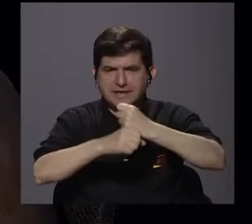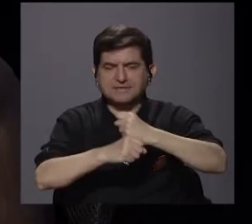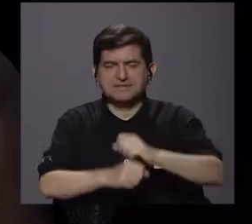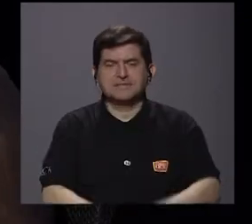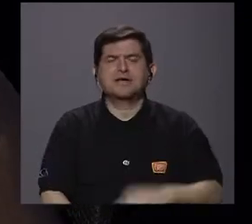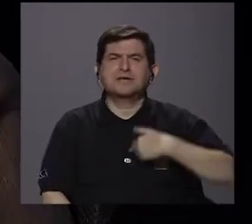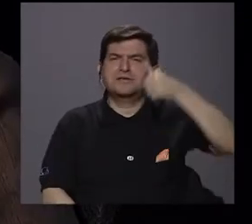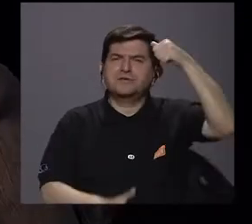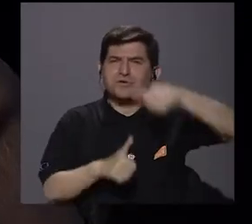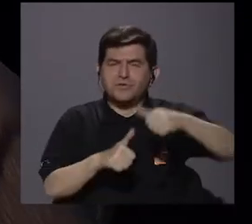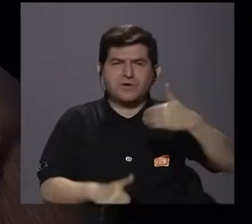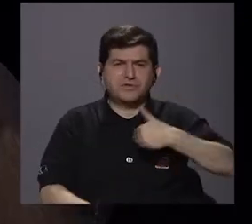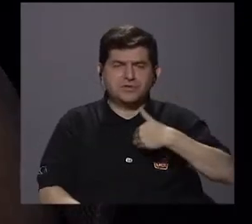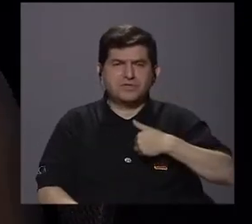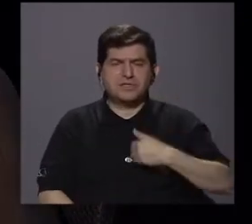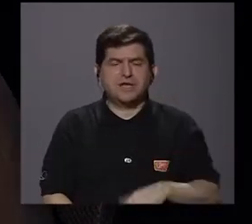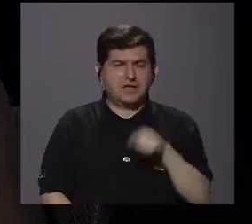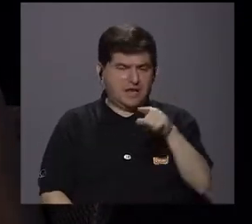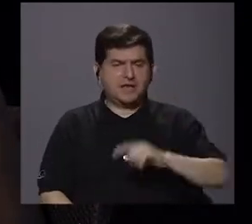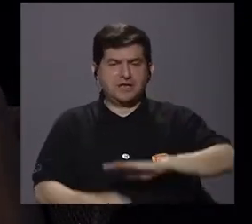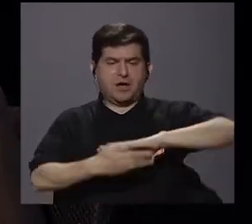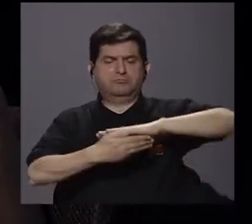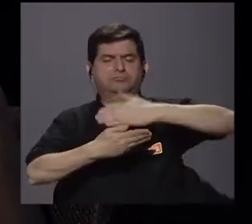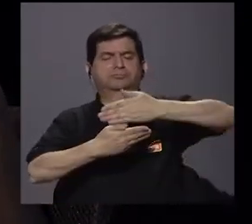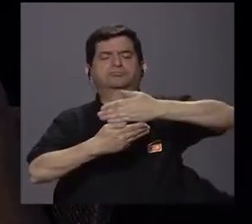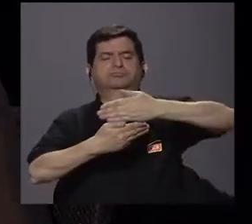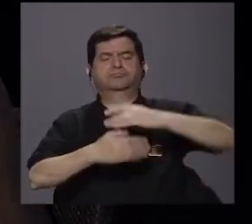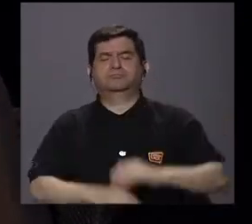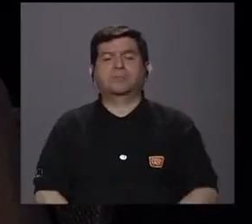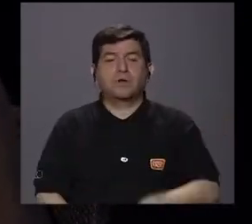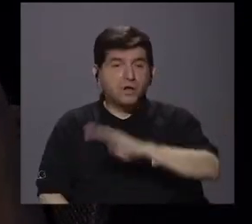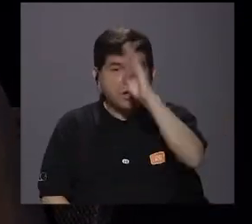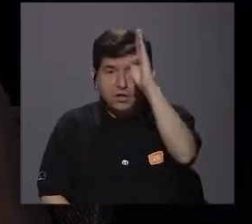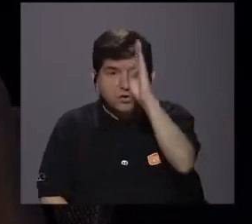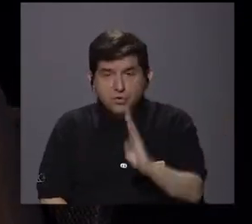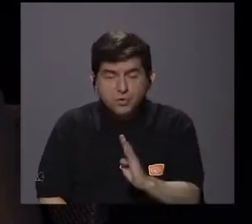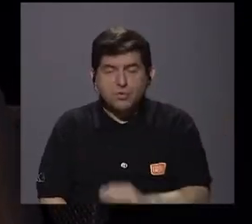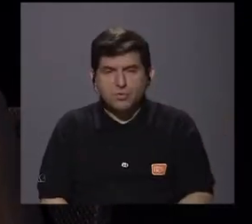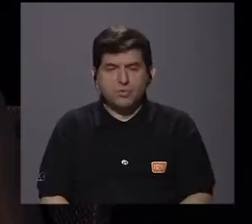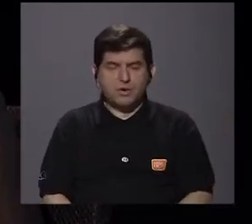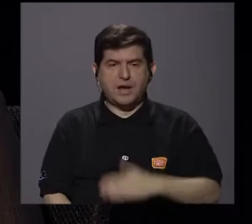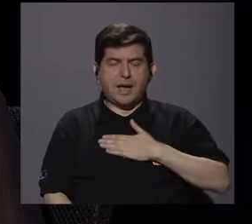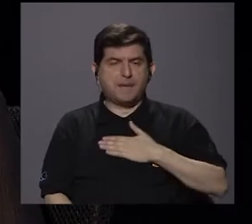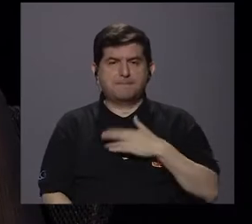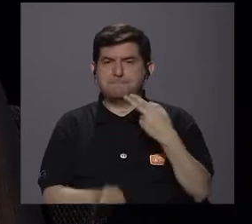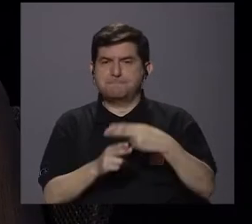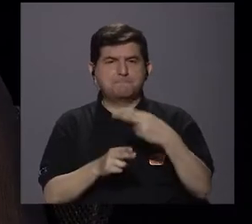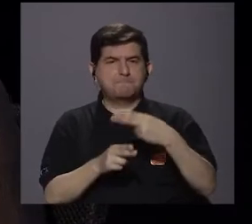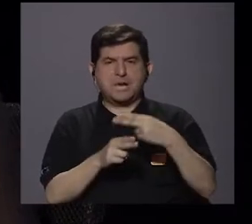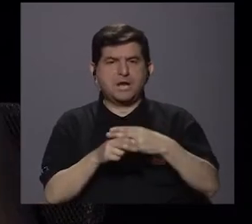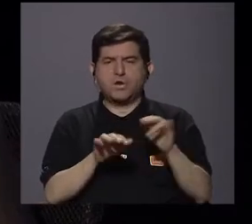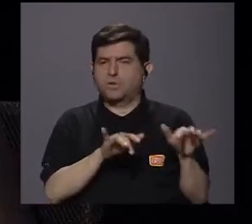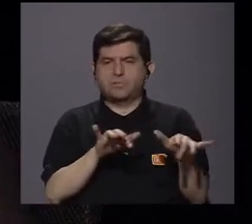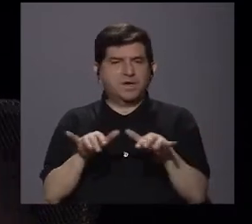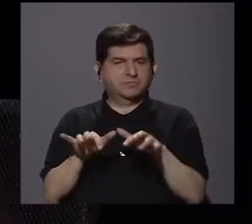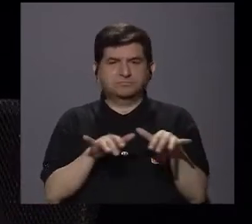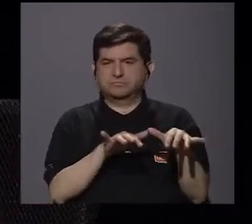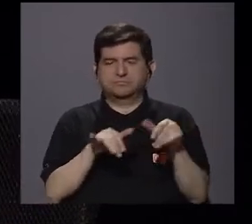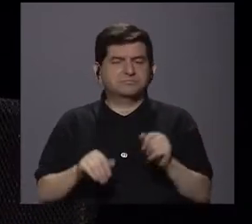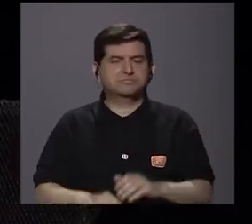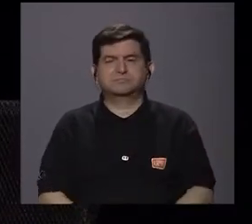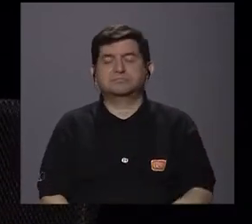yo recuerdo que ella tiene una computadora, en ningún momento ingresa mi nombre en esa computadora.